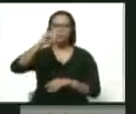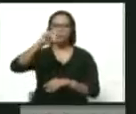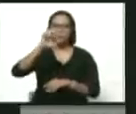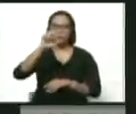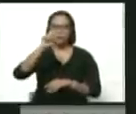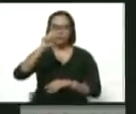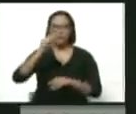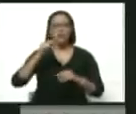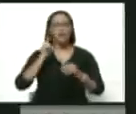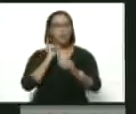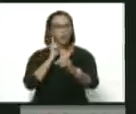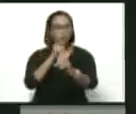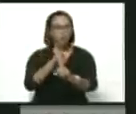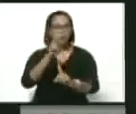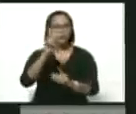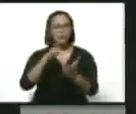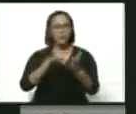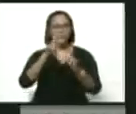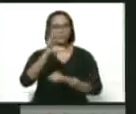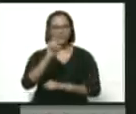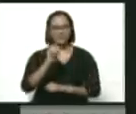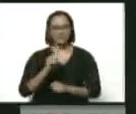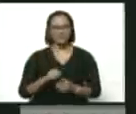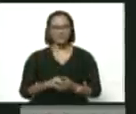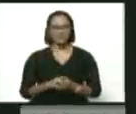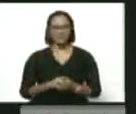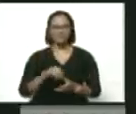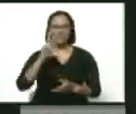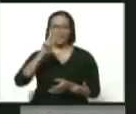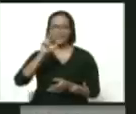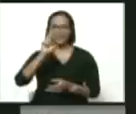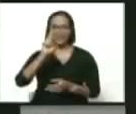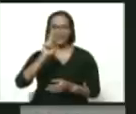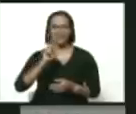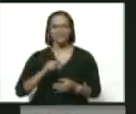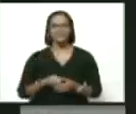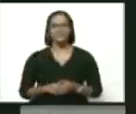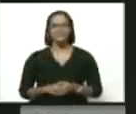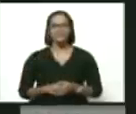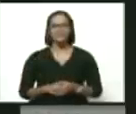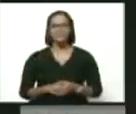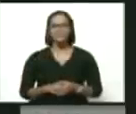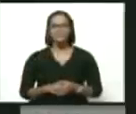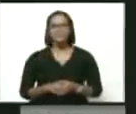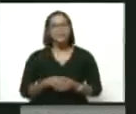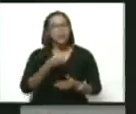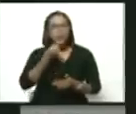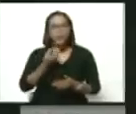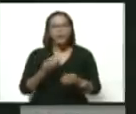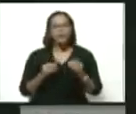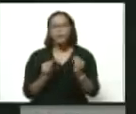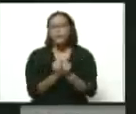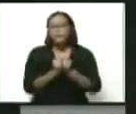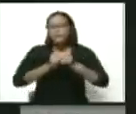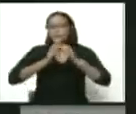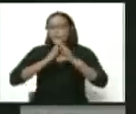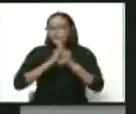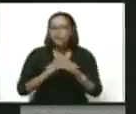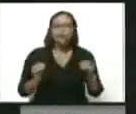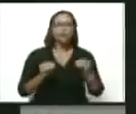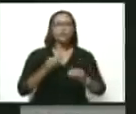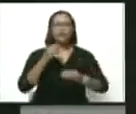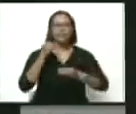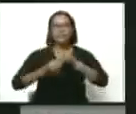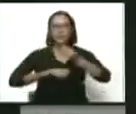rumbo al 2030. Las 3R.net. Y bueno, con todo lo que estamos